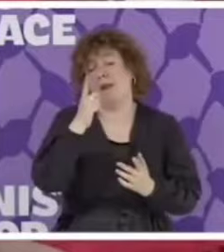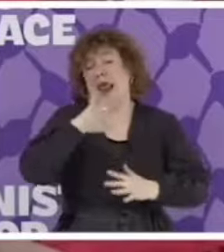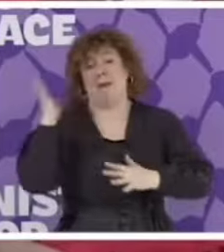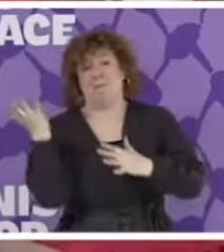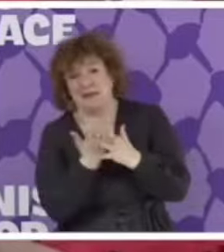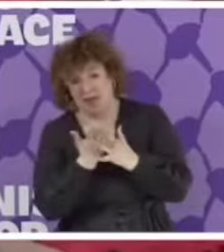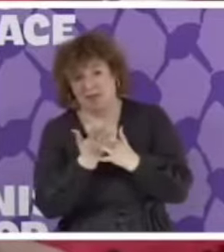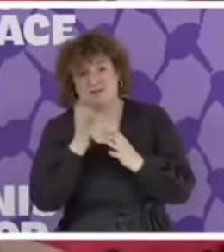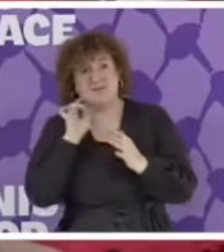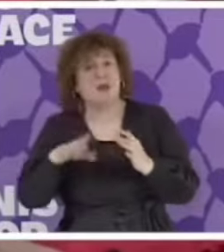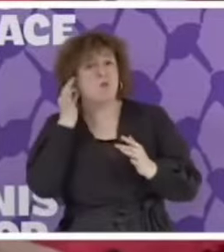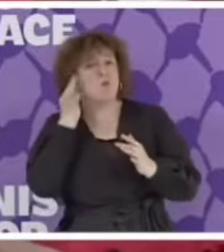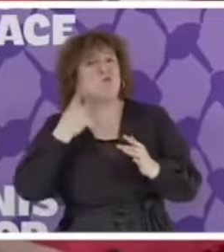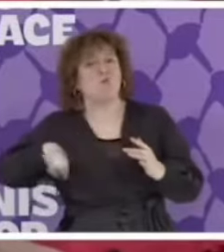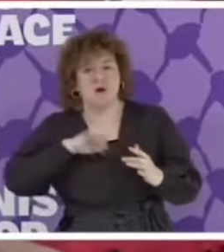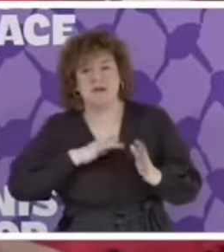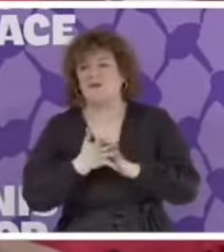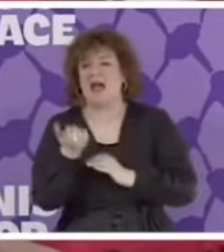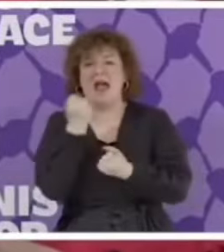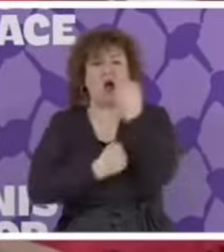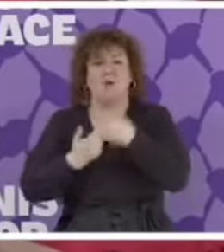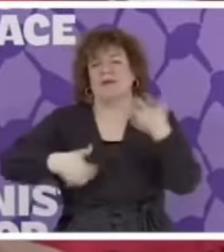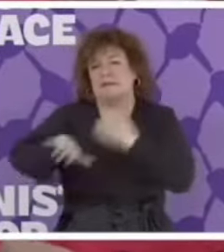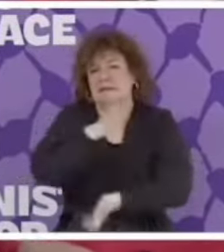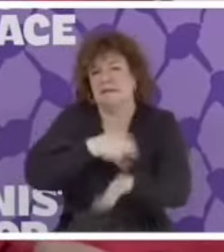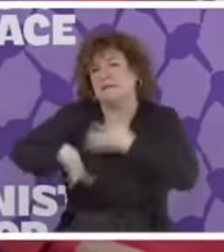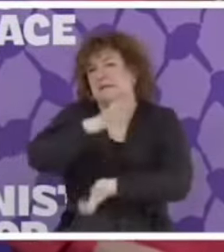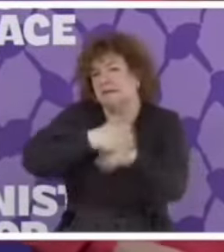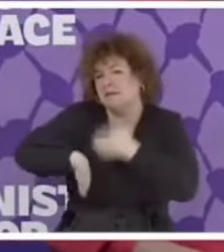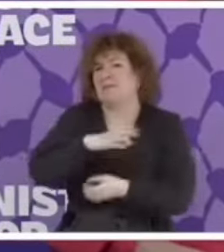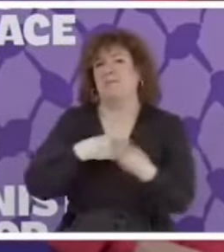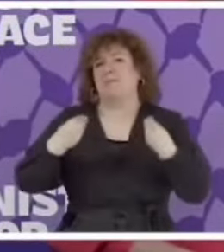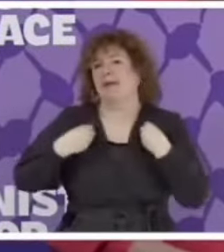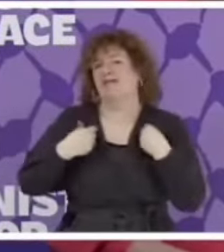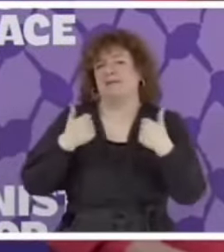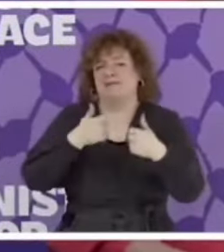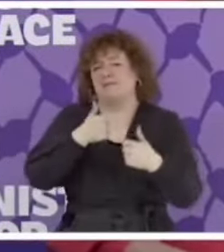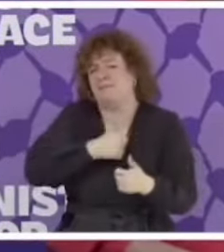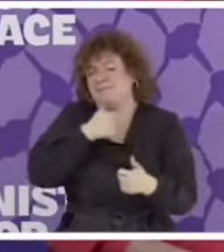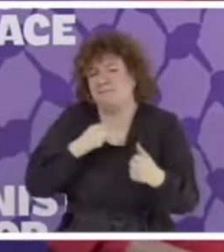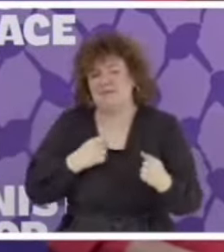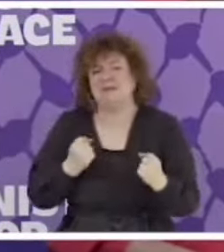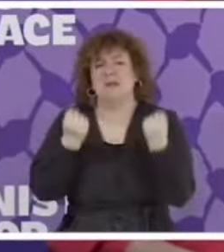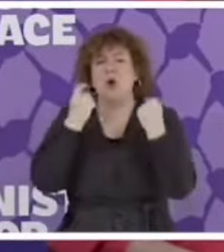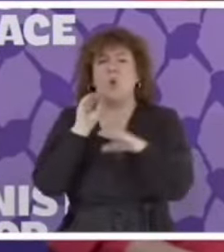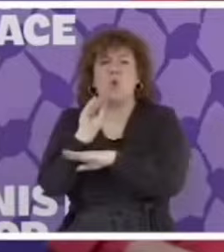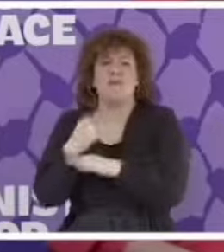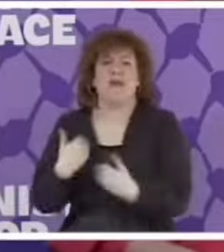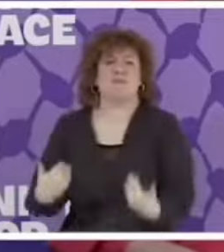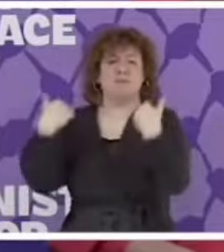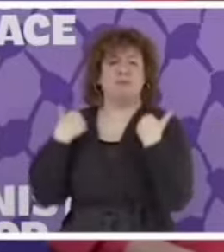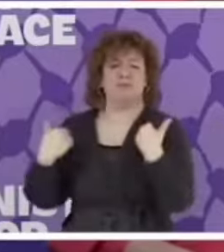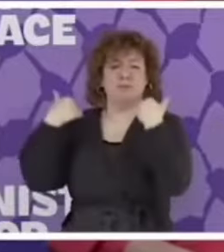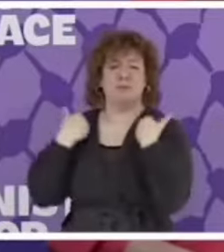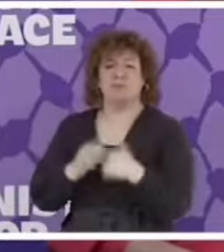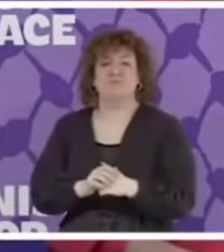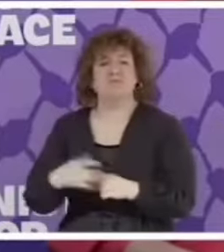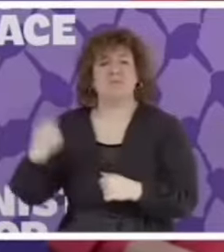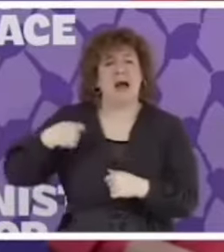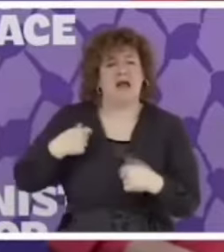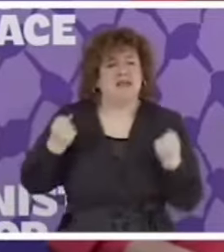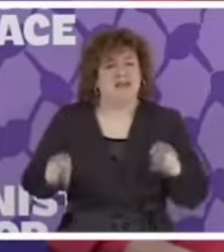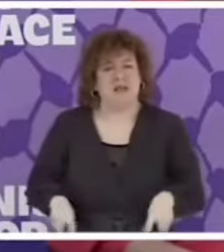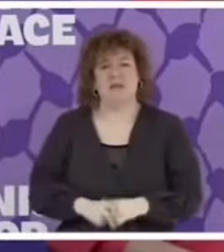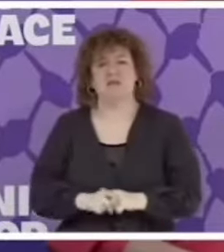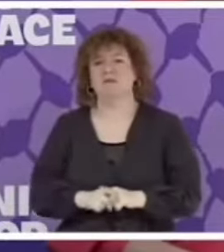mujeres, sostengamos la economía, sostengamos la vida, sostengamos los cuidados, sin la adecuada